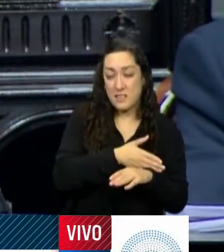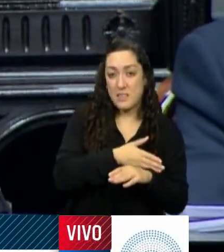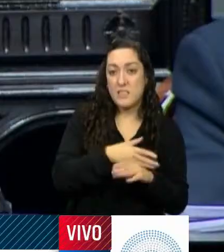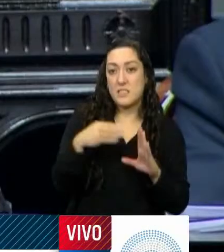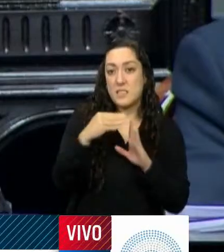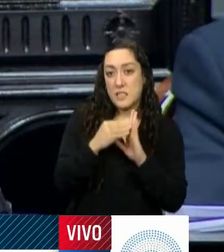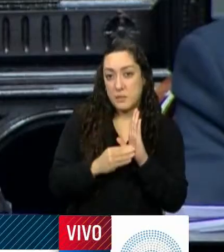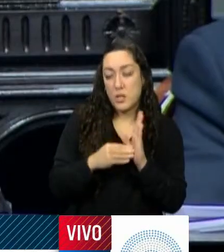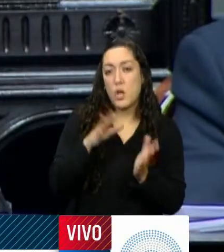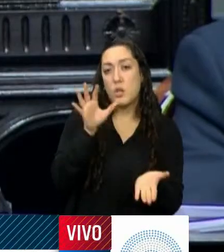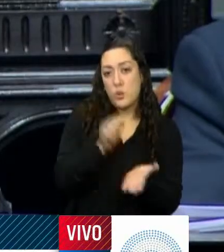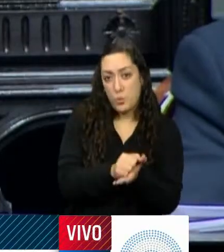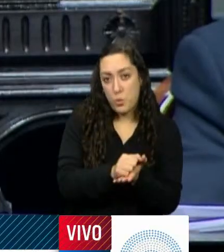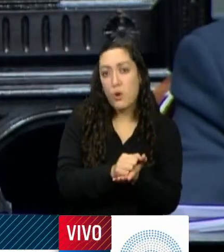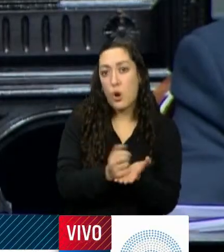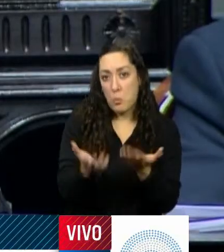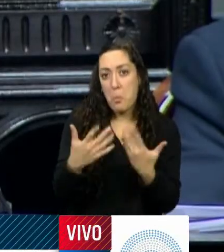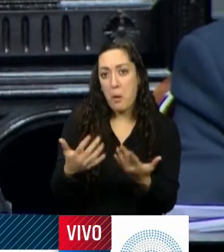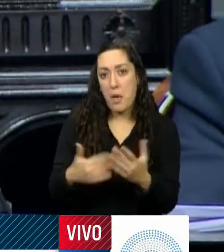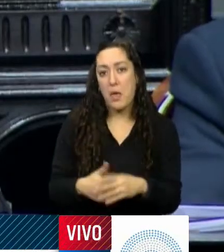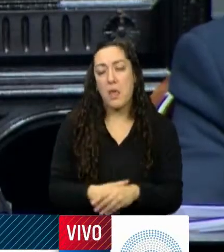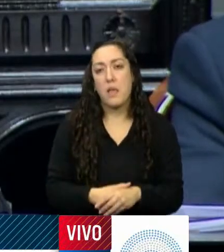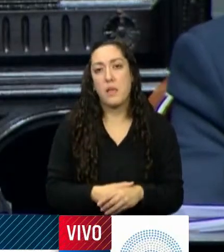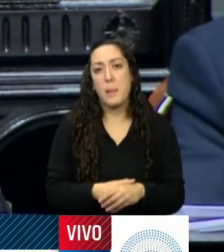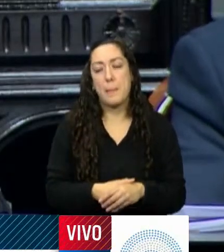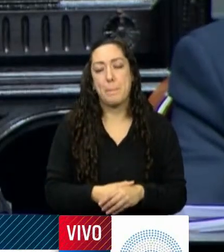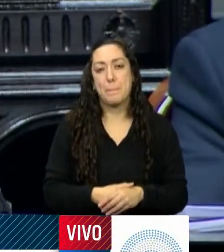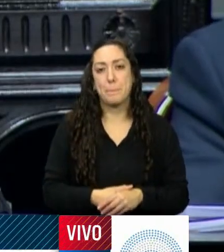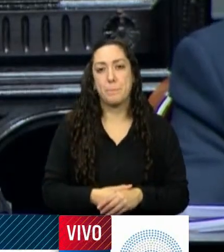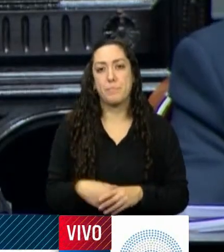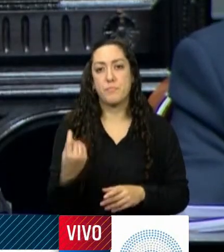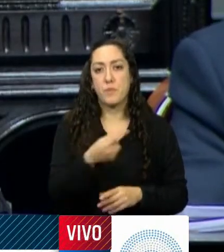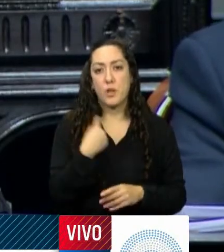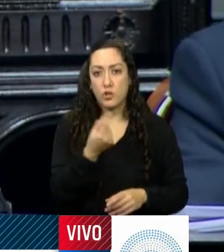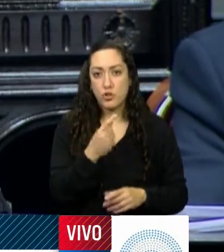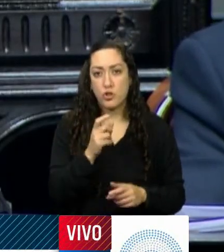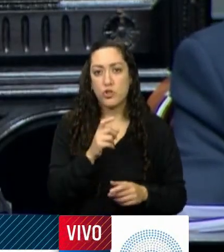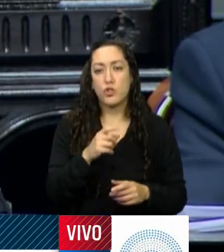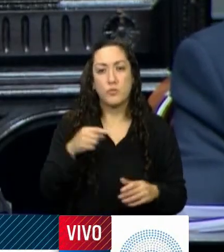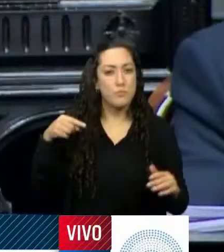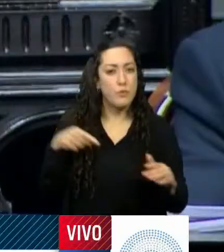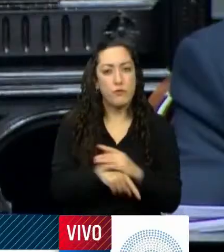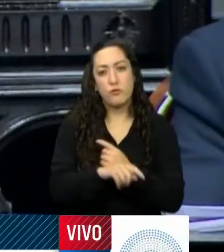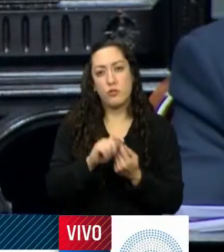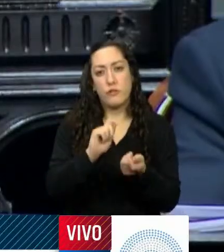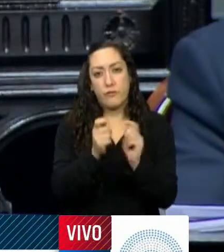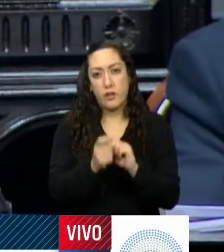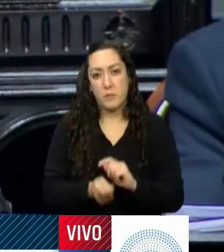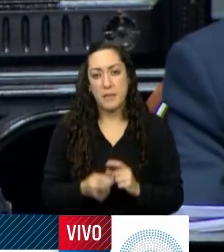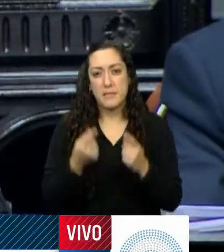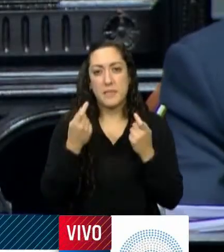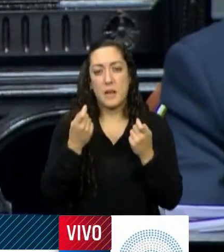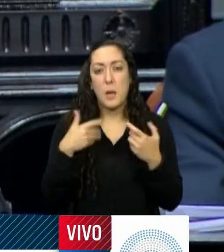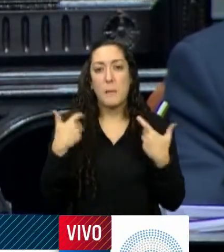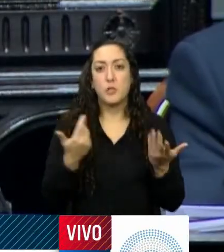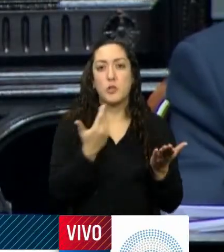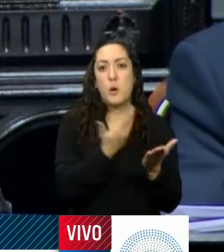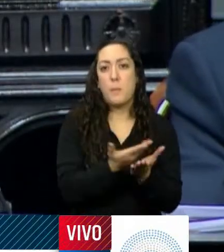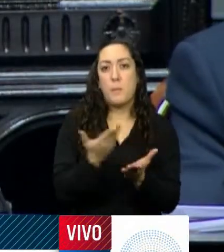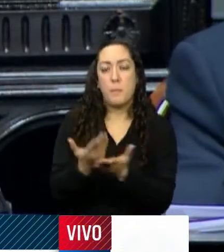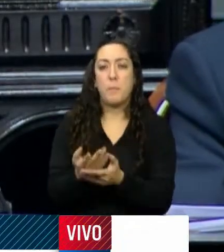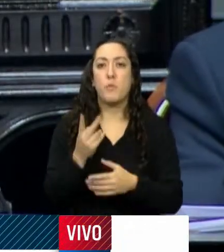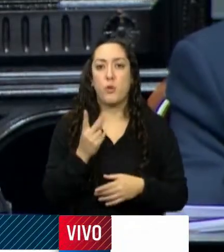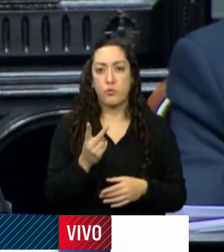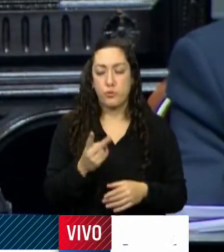turnos, cosa que se hizo. Nosotros necesitamos hacer una reforma de fondo. Por eso hemos presentado dos proyectos desde